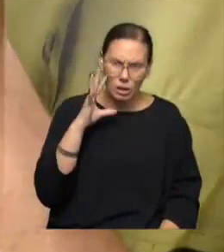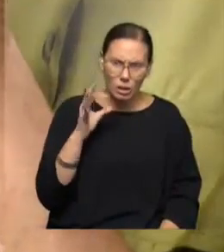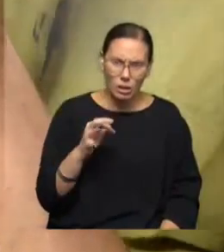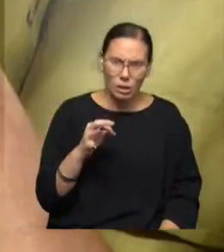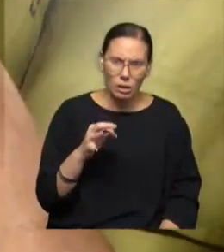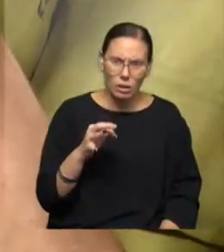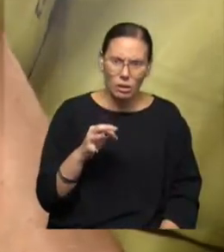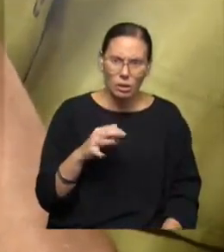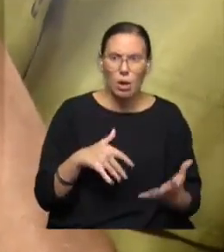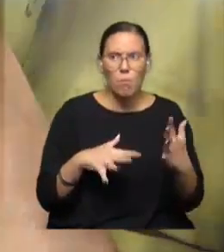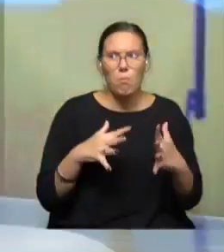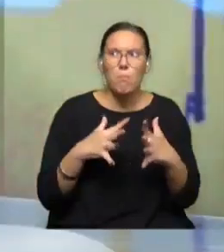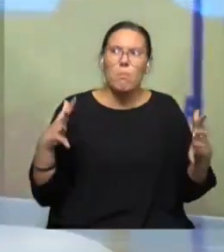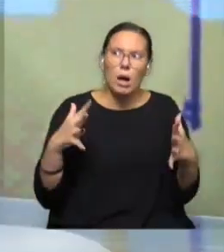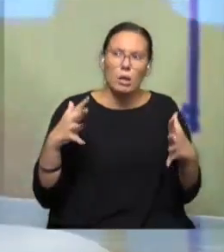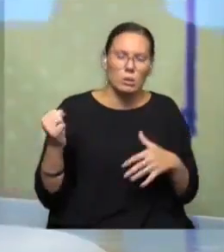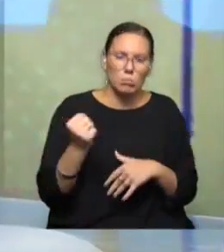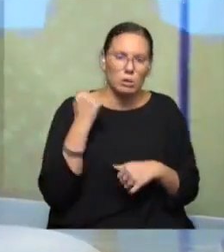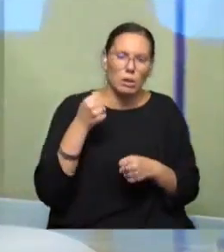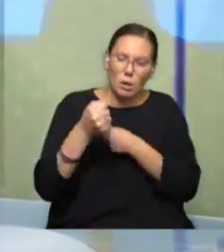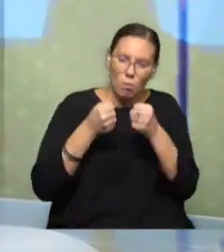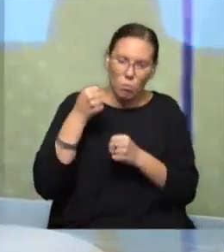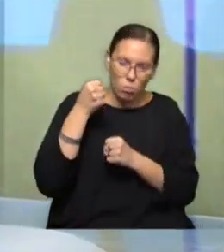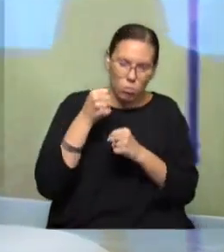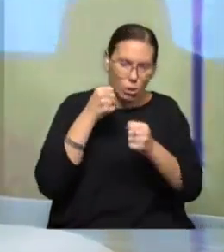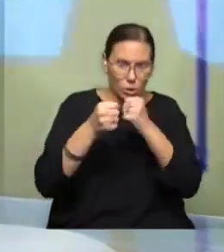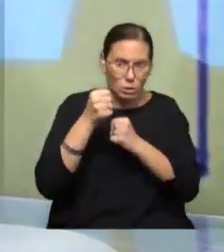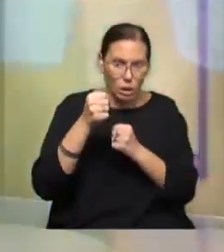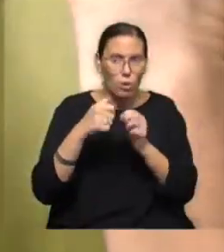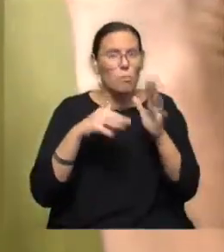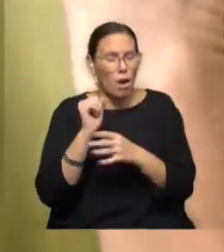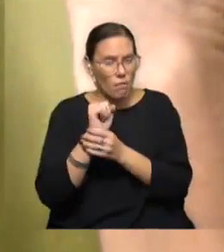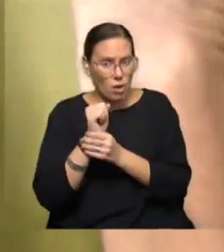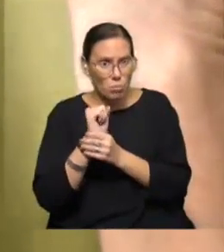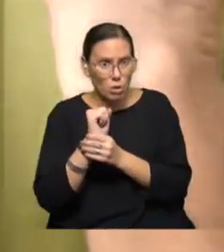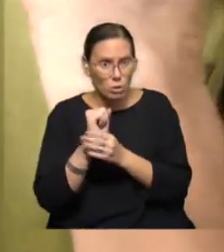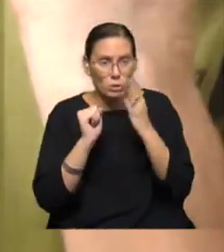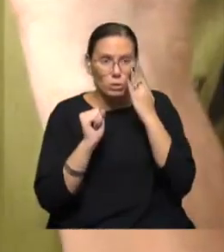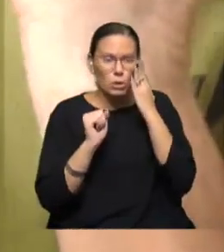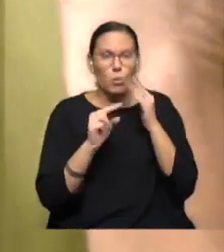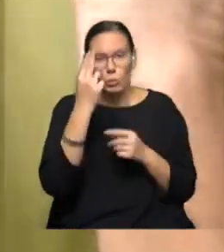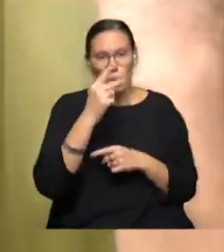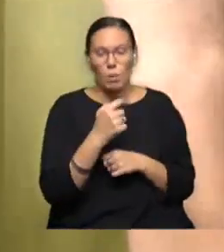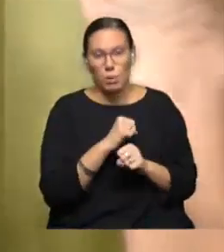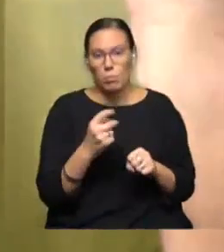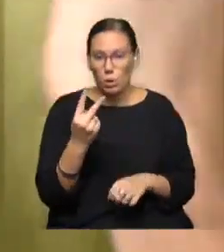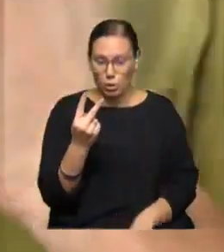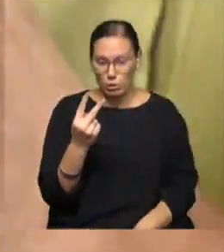el más grande boxeador que tuvo el más célebre que tuvo eso